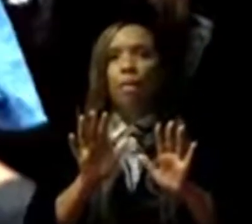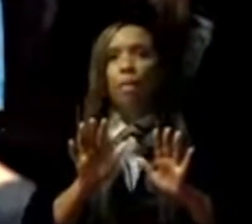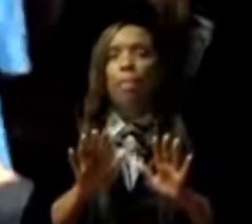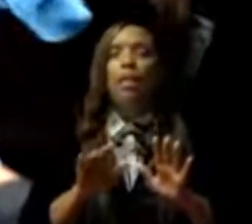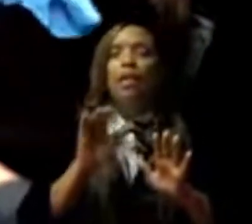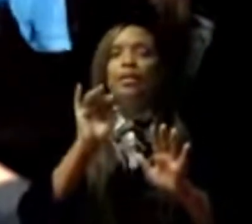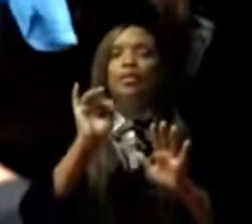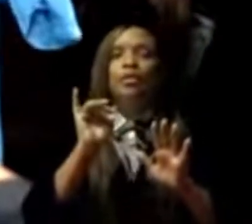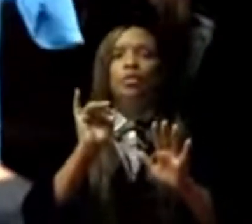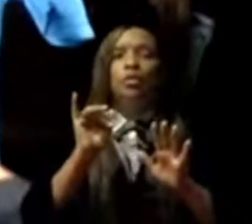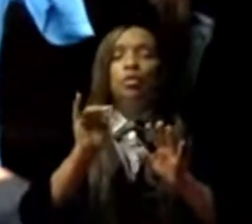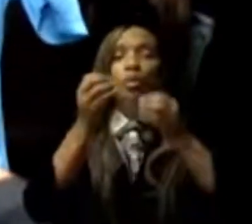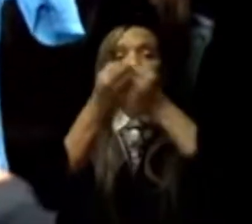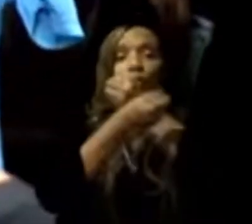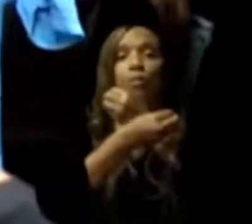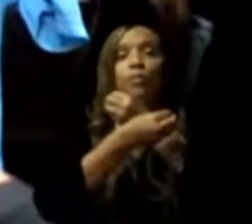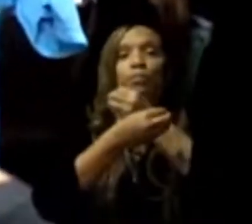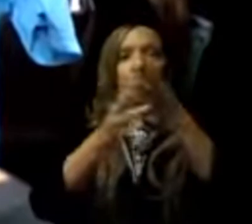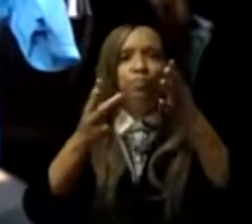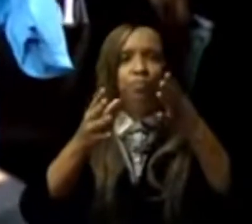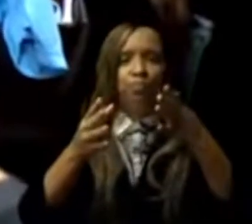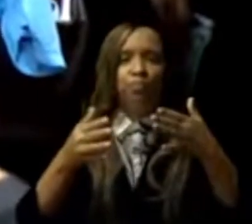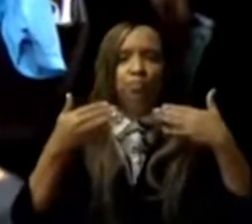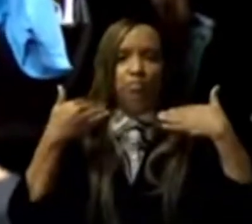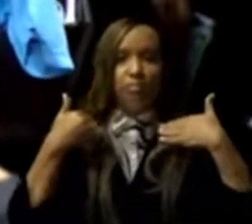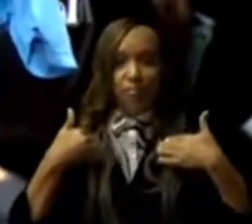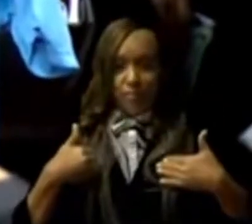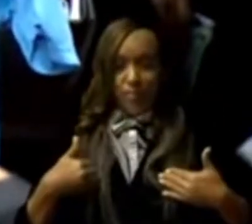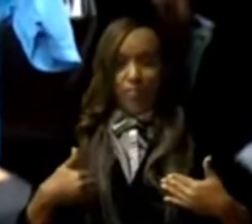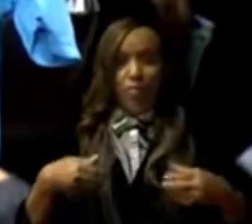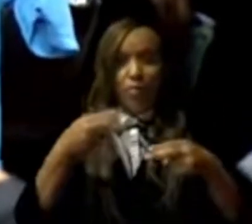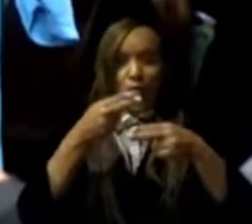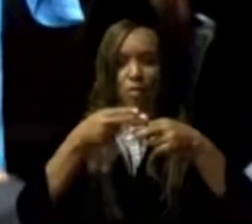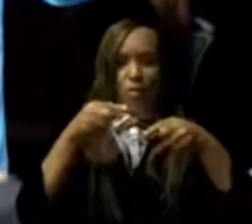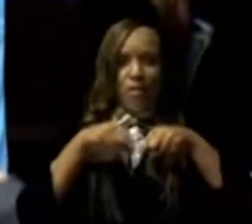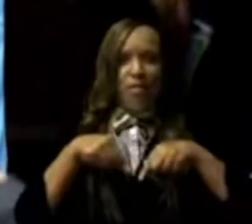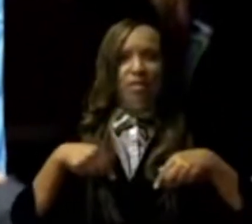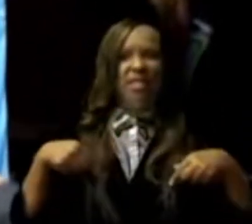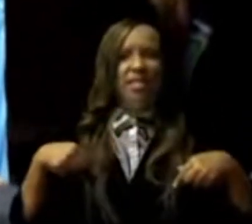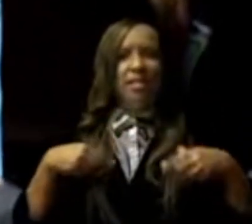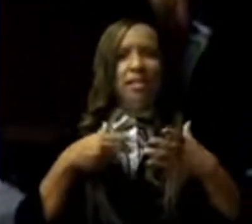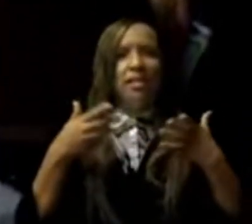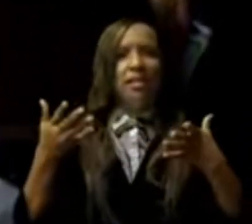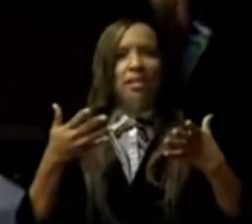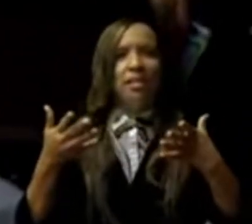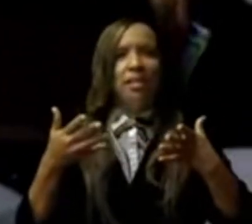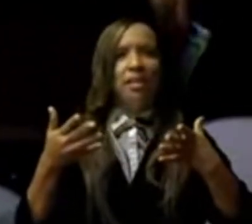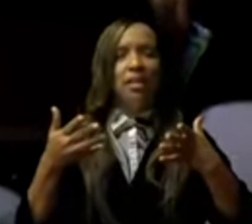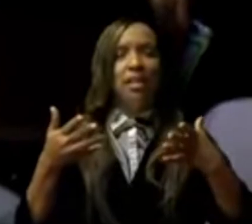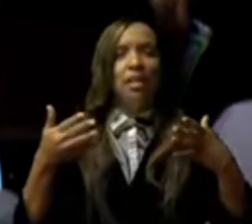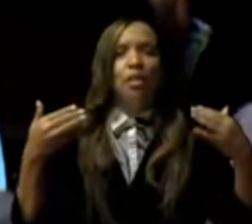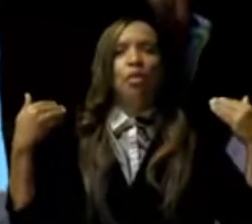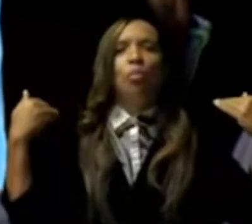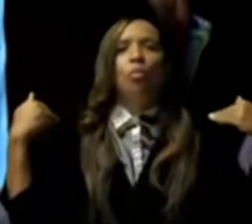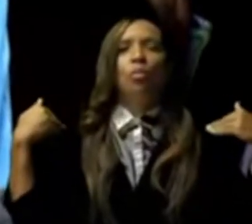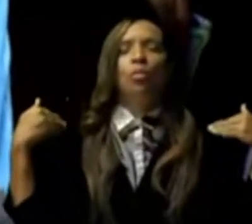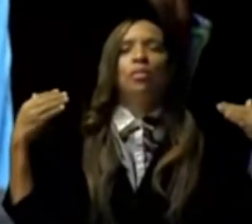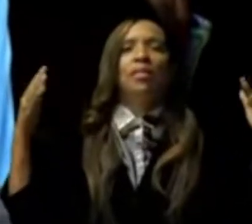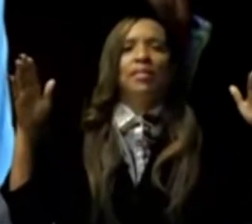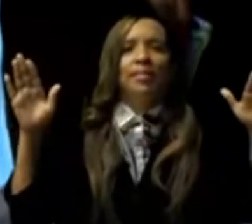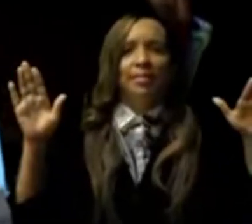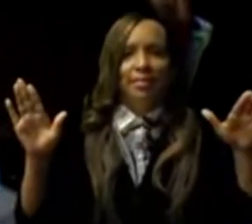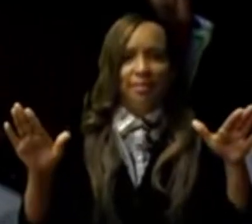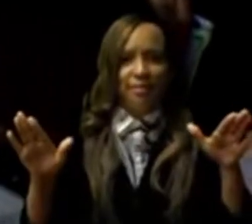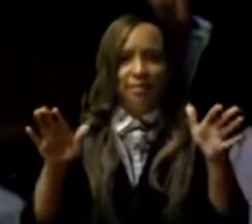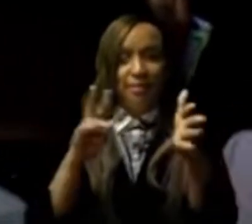después de la vida física. Tampoco esto no es algo privado, esto es algo incorporado a través del INCORT, que es el Instituto